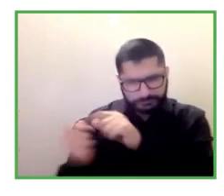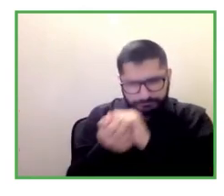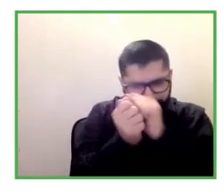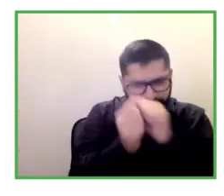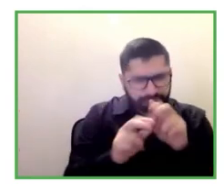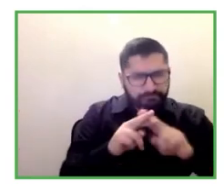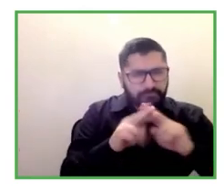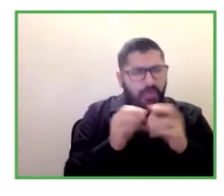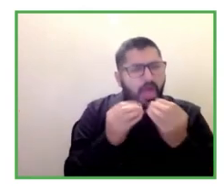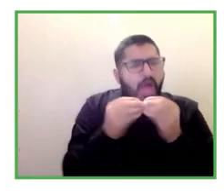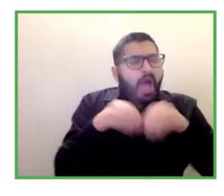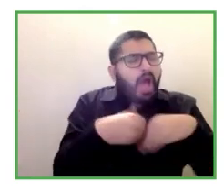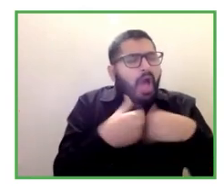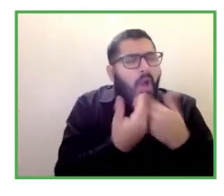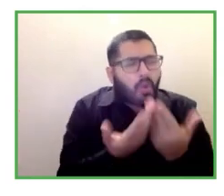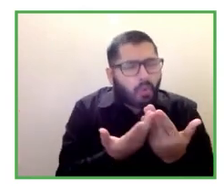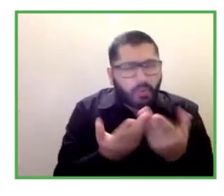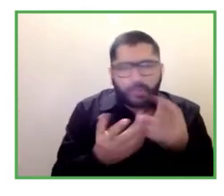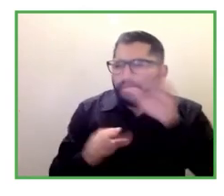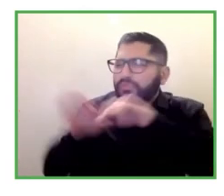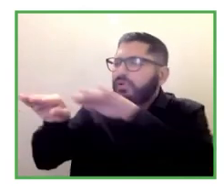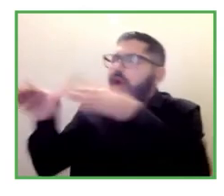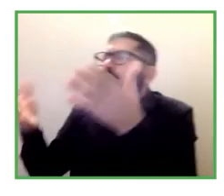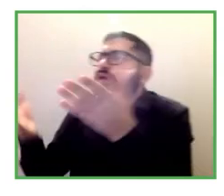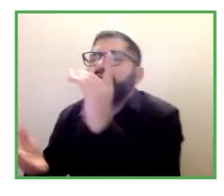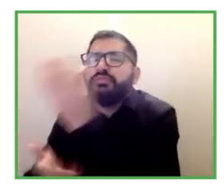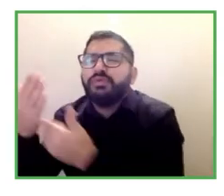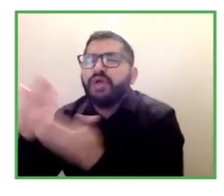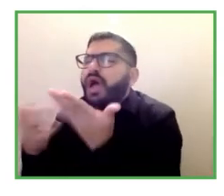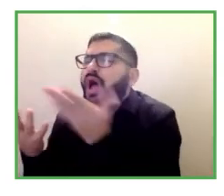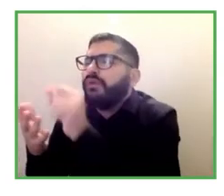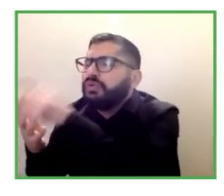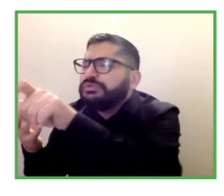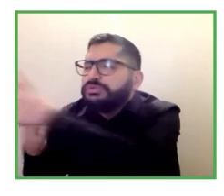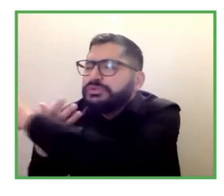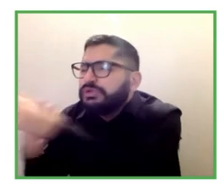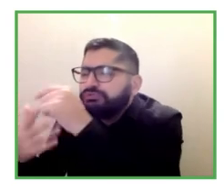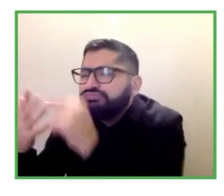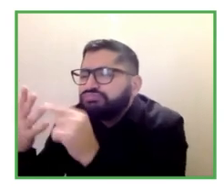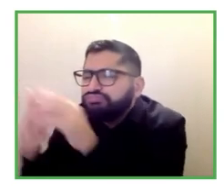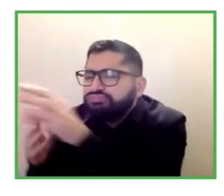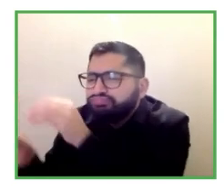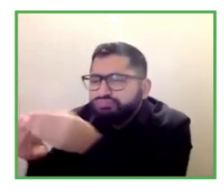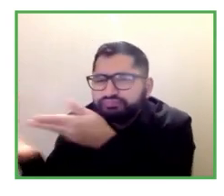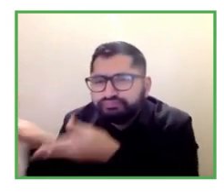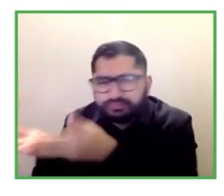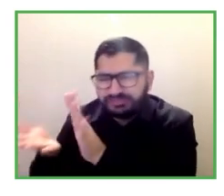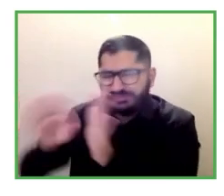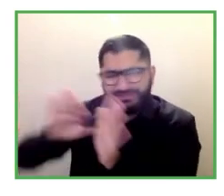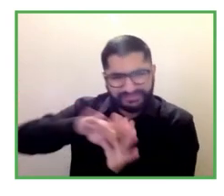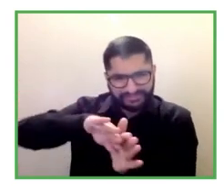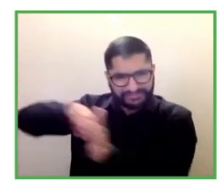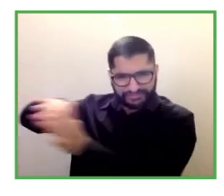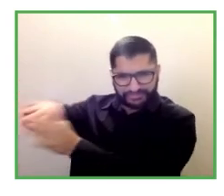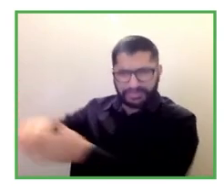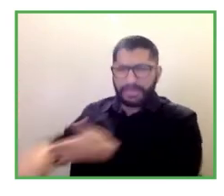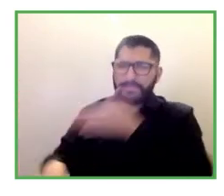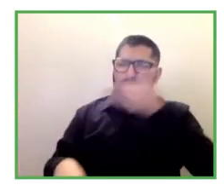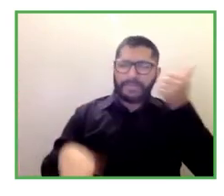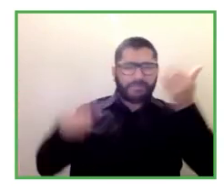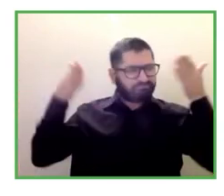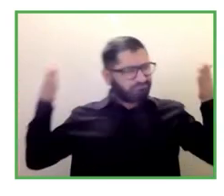eso es información personal y quizás sensible. Finalmente, lo que es más importante es enfocarse en las cosas prácticas que